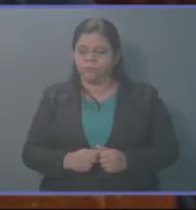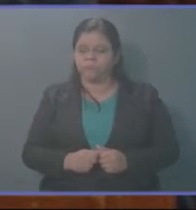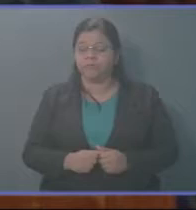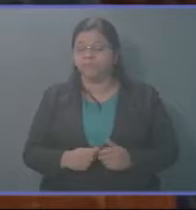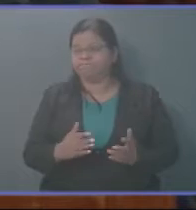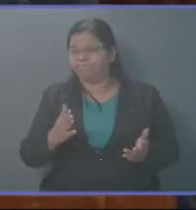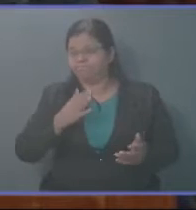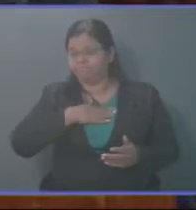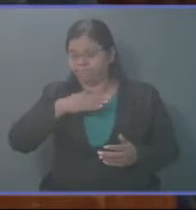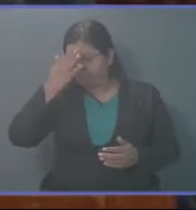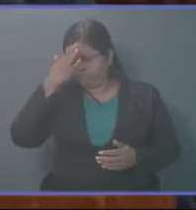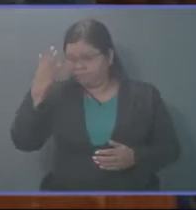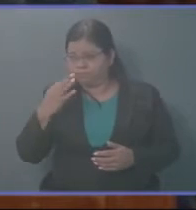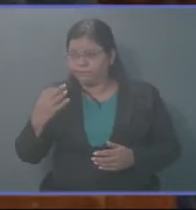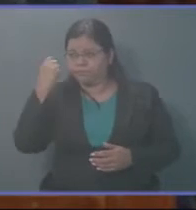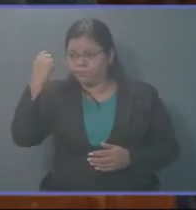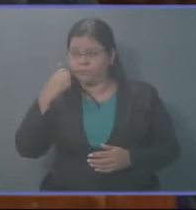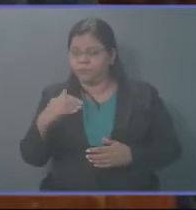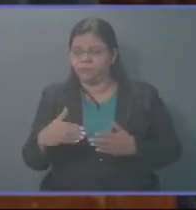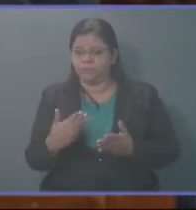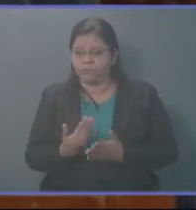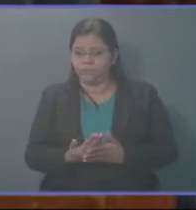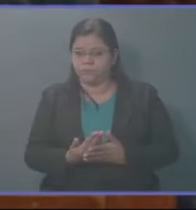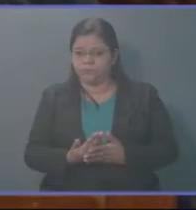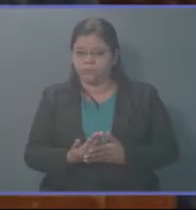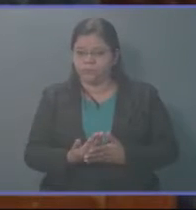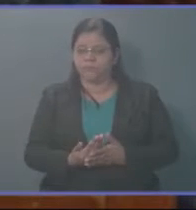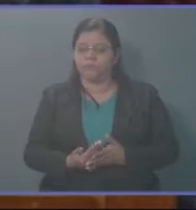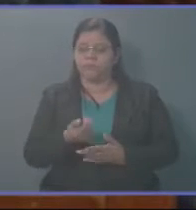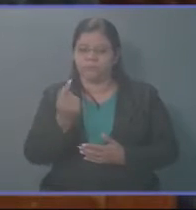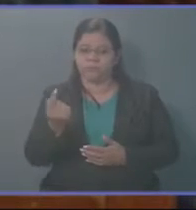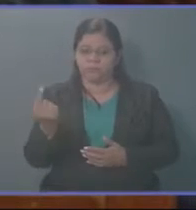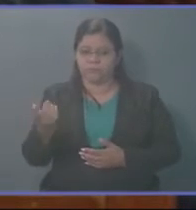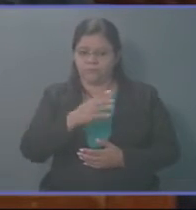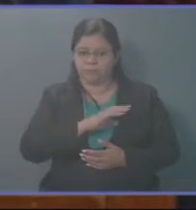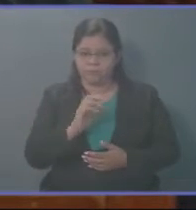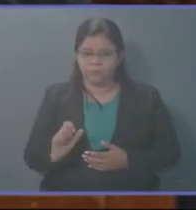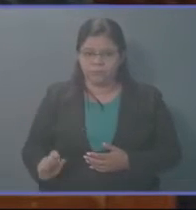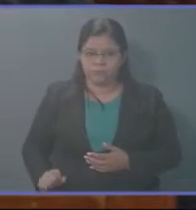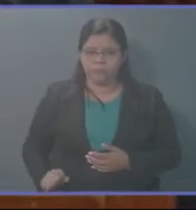Entonces yo creo que es importante a